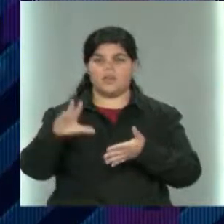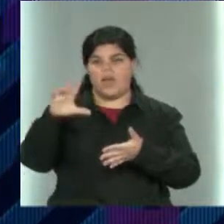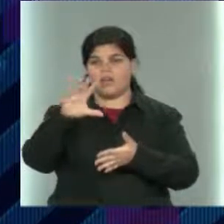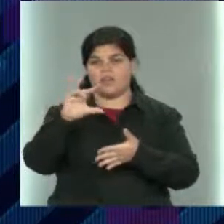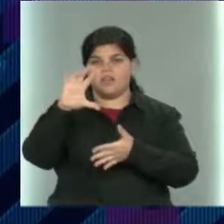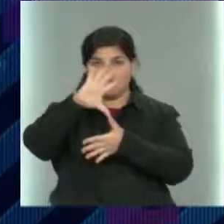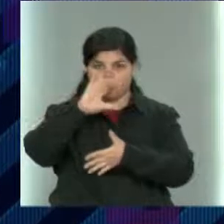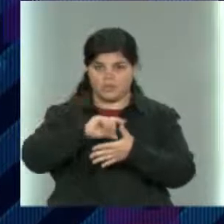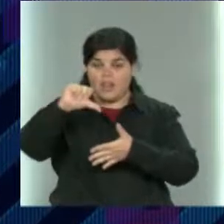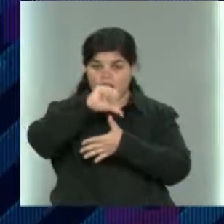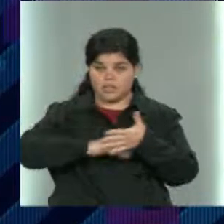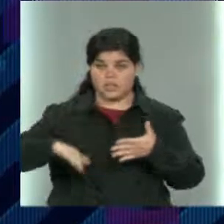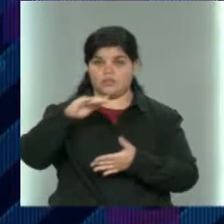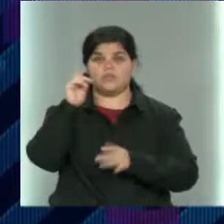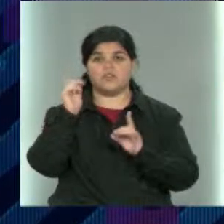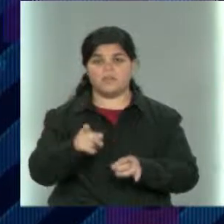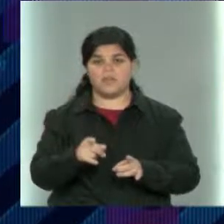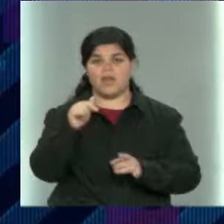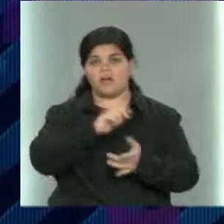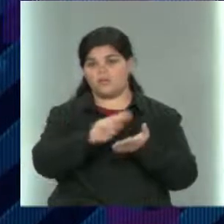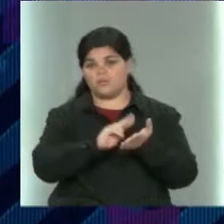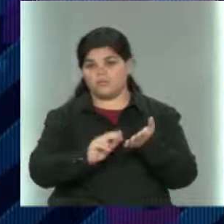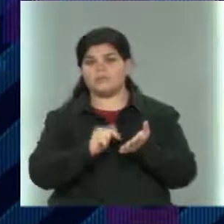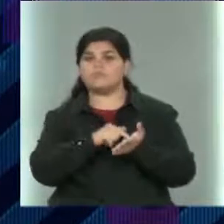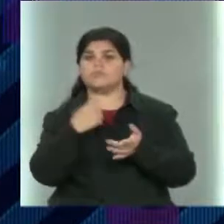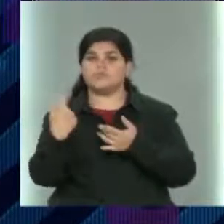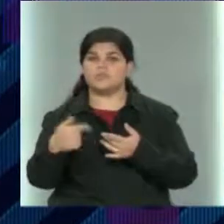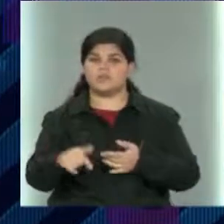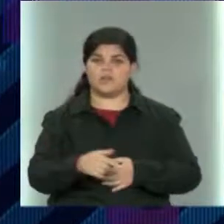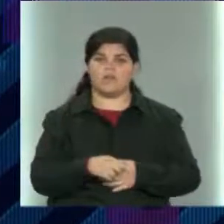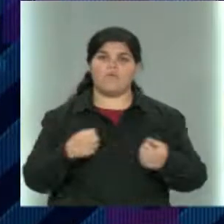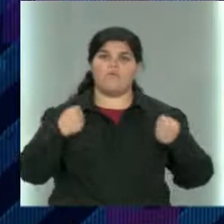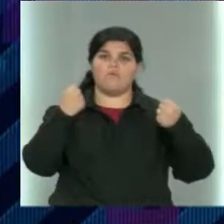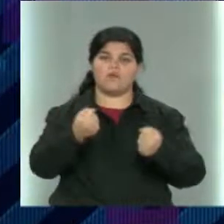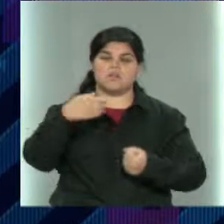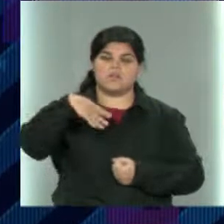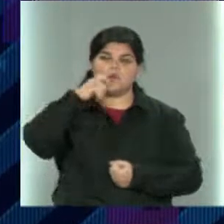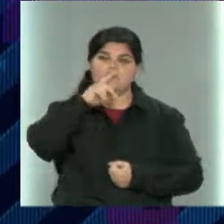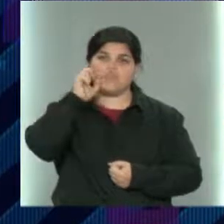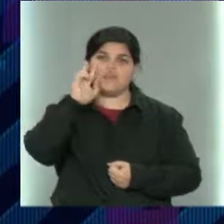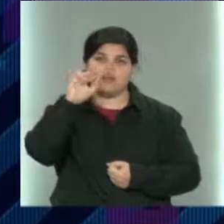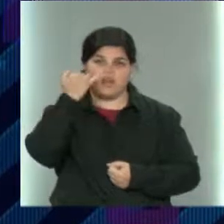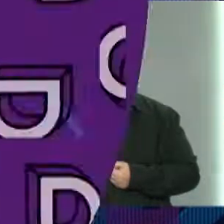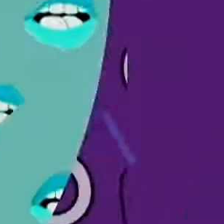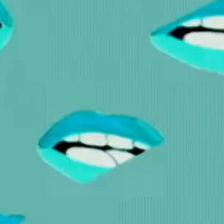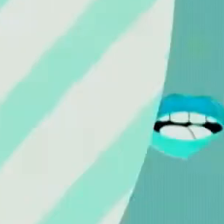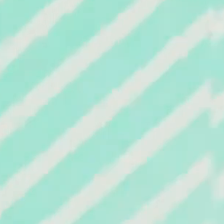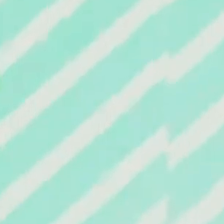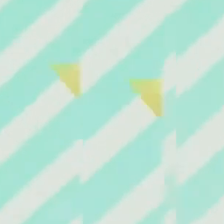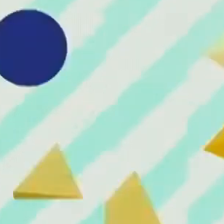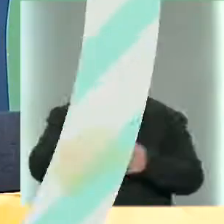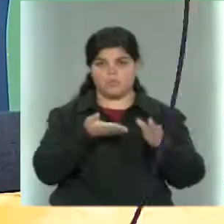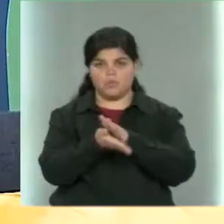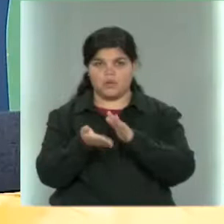Cuyo. Entre sus obras más representativas encontramos su novela La Fuerza de los Monterrey, publicada en 1996 y que luego,